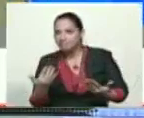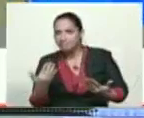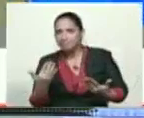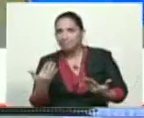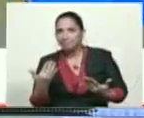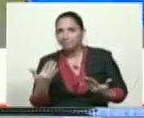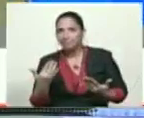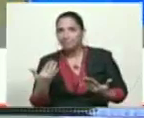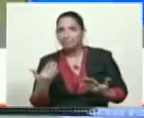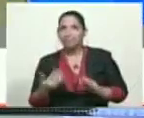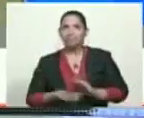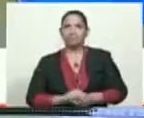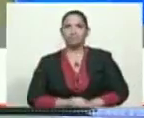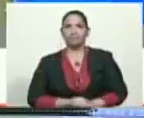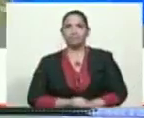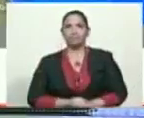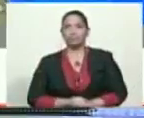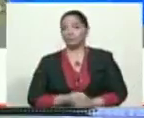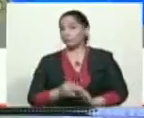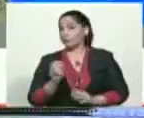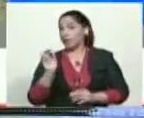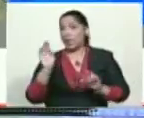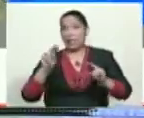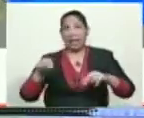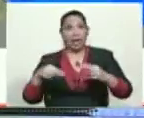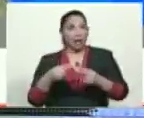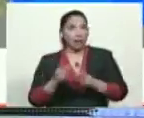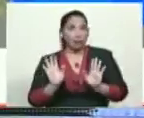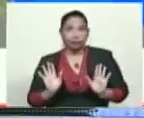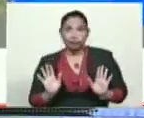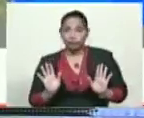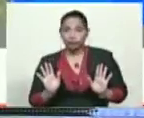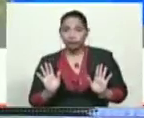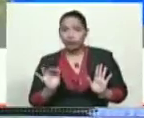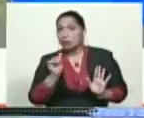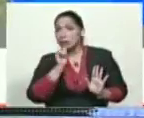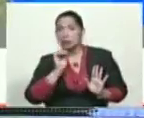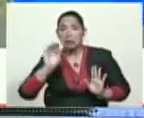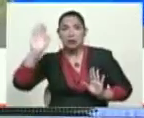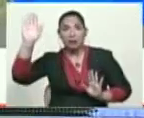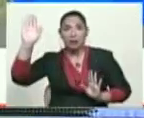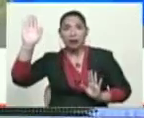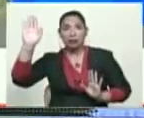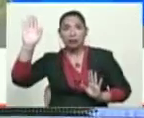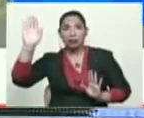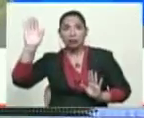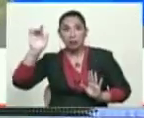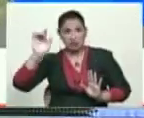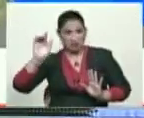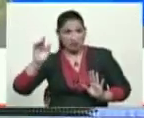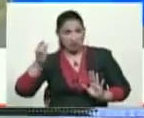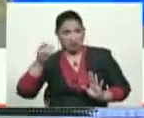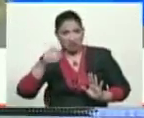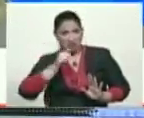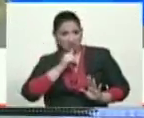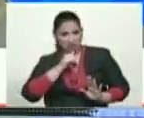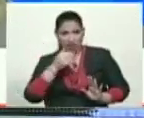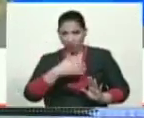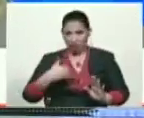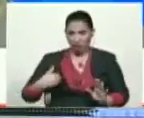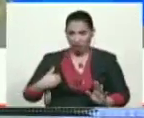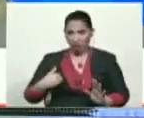ver nadie que levante la mano quien quiera tener su ciudad bella